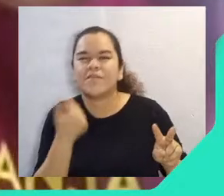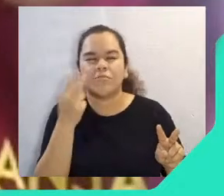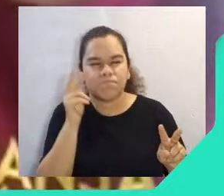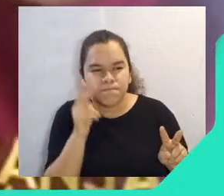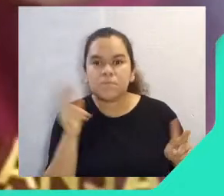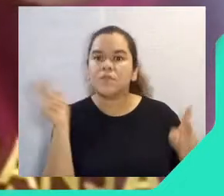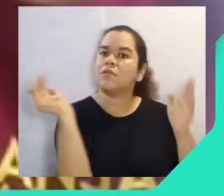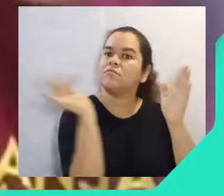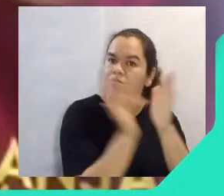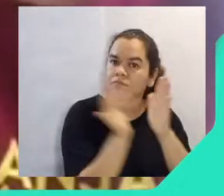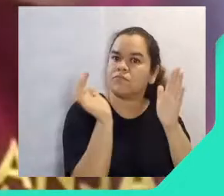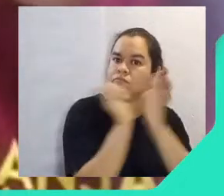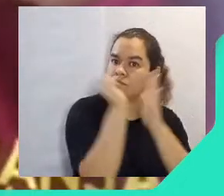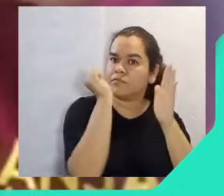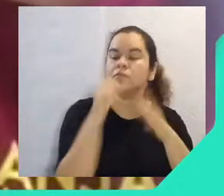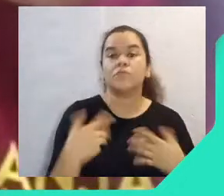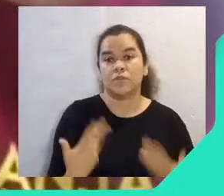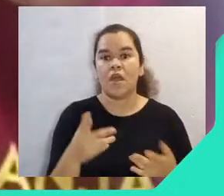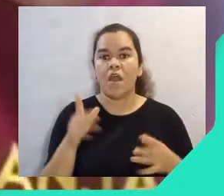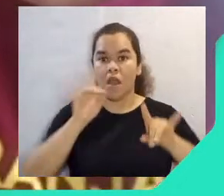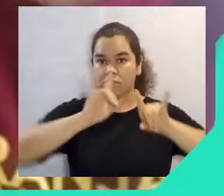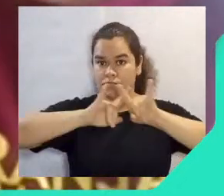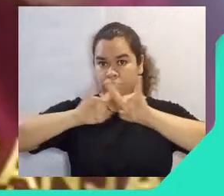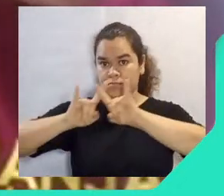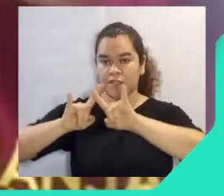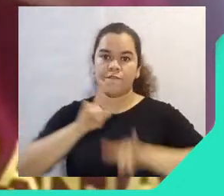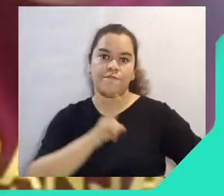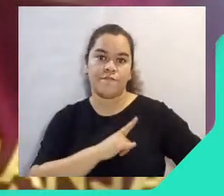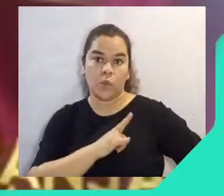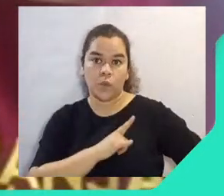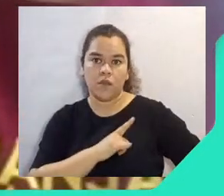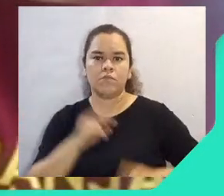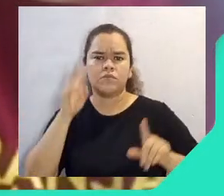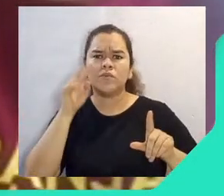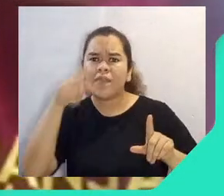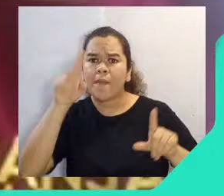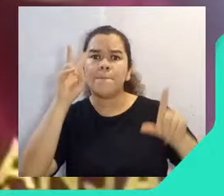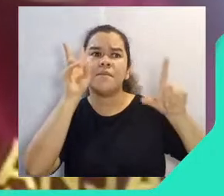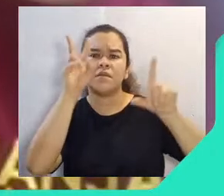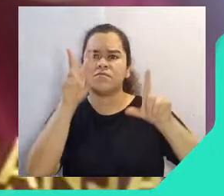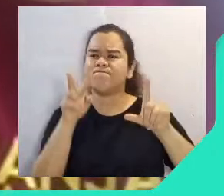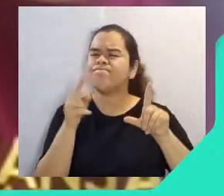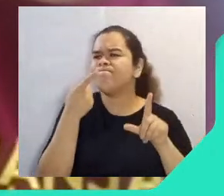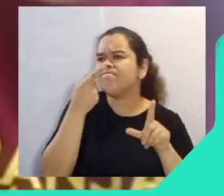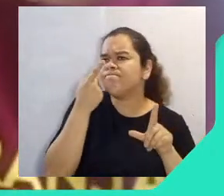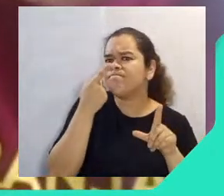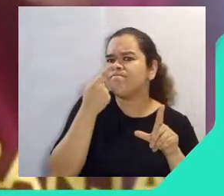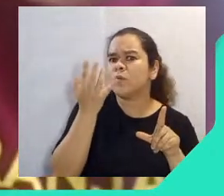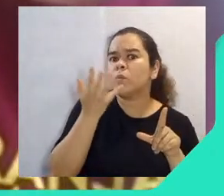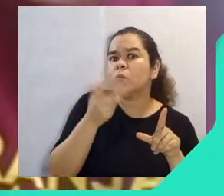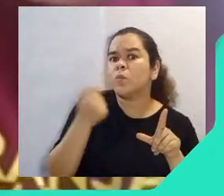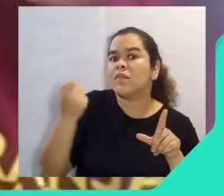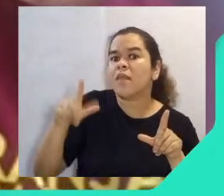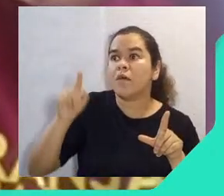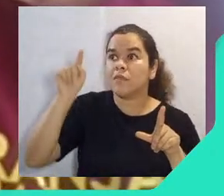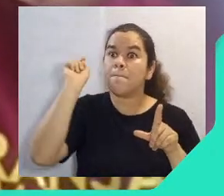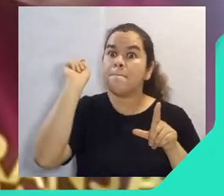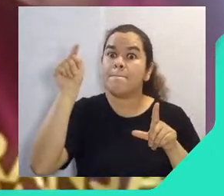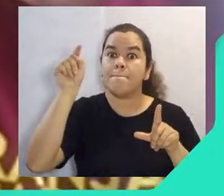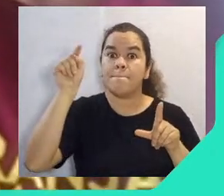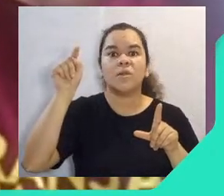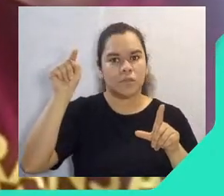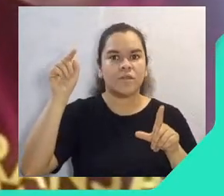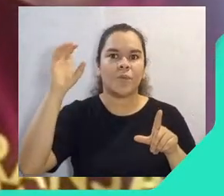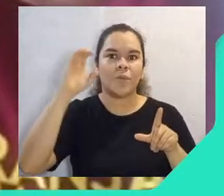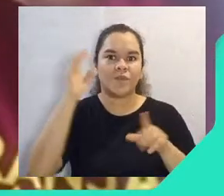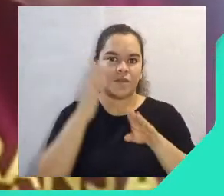facultad y se interioricen en los temas, ver qué les gusta y, bueno, solicitar, aplicar en el formulario y hacer los cursos, que están